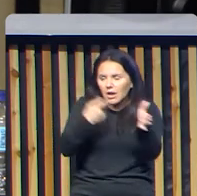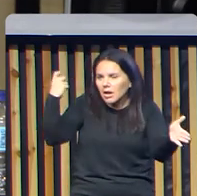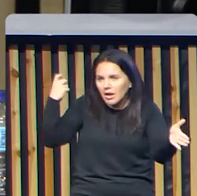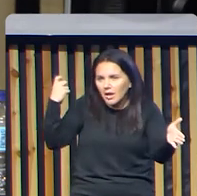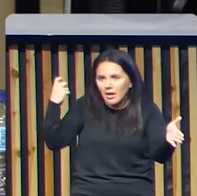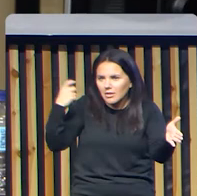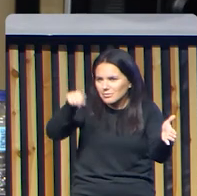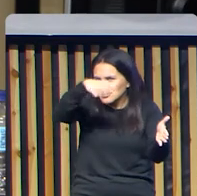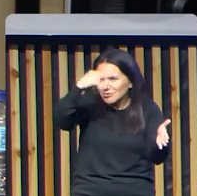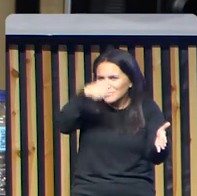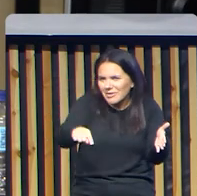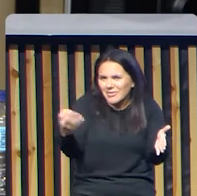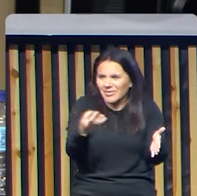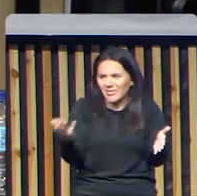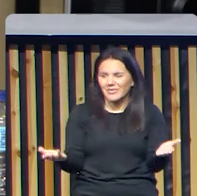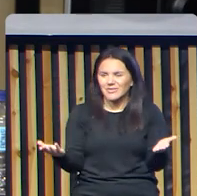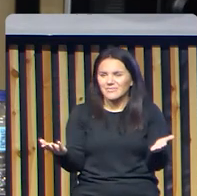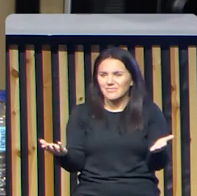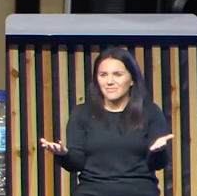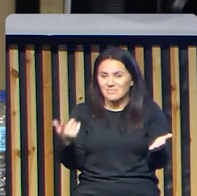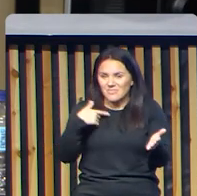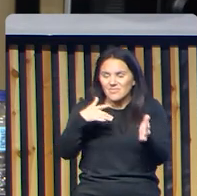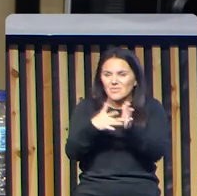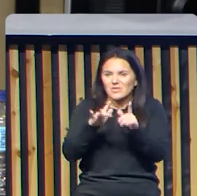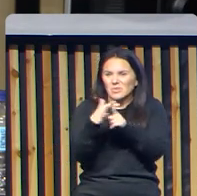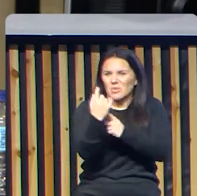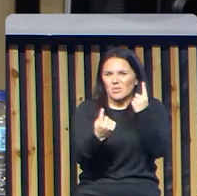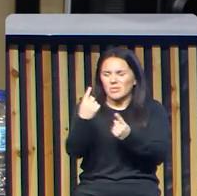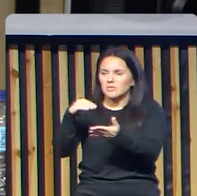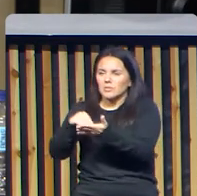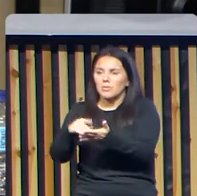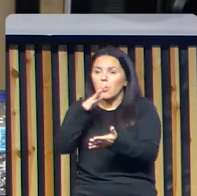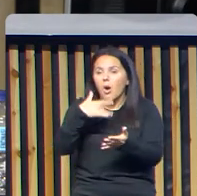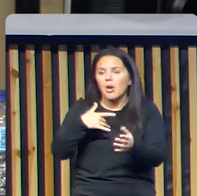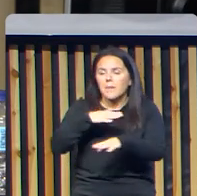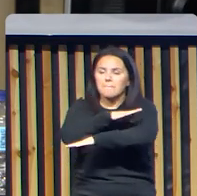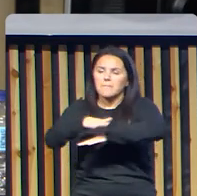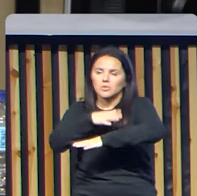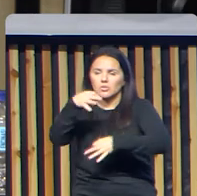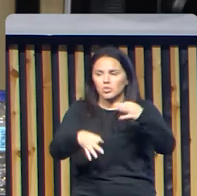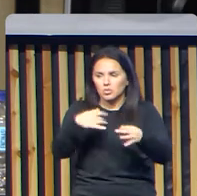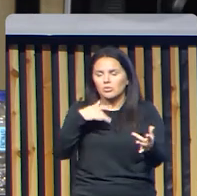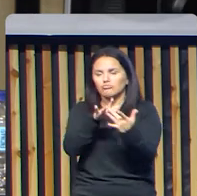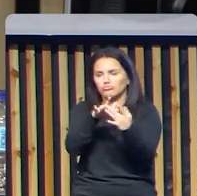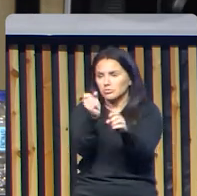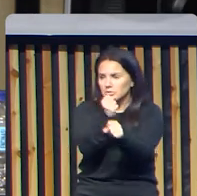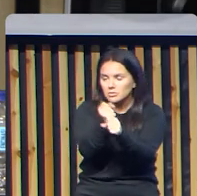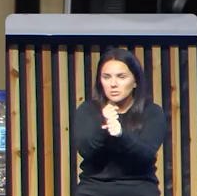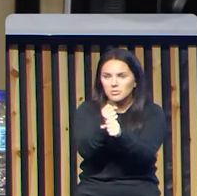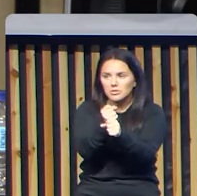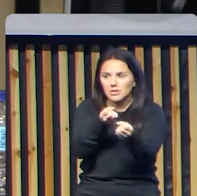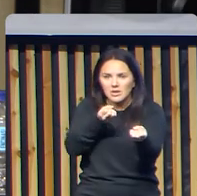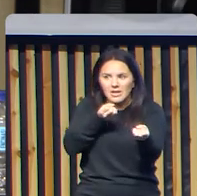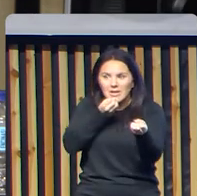deberíais saberlo no decir que encontramos en muchos casos por ejemplo ahora estoy trabajando con el Ministerio de Justicia información